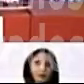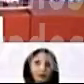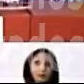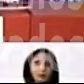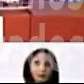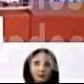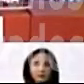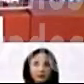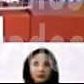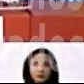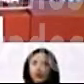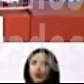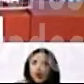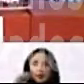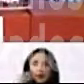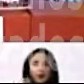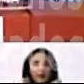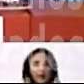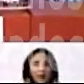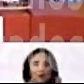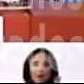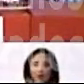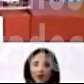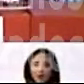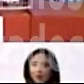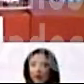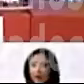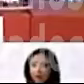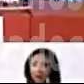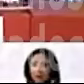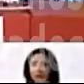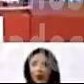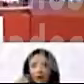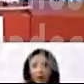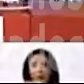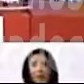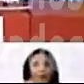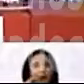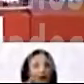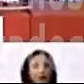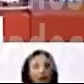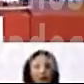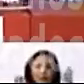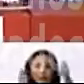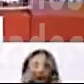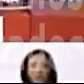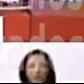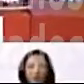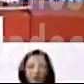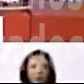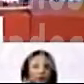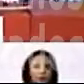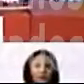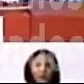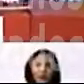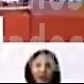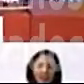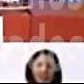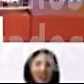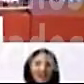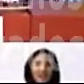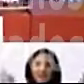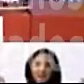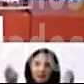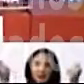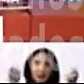Por ejemplo, 11 de abril. ¿Quién pudo haber frenado al pueblo ese día cuando decían que queríamos ver a Chávez? ¿Quién se podía parar a decir, epa, no, no,